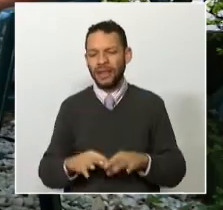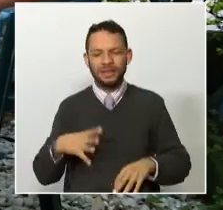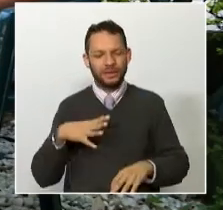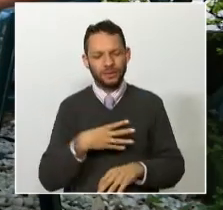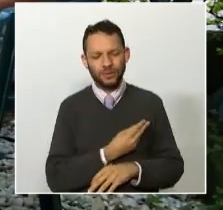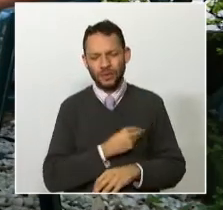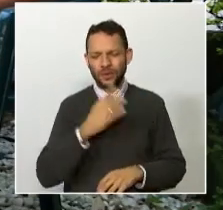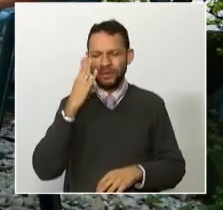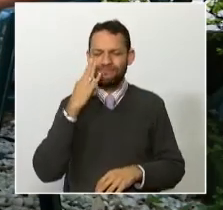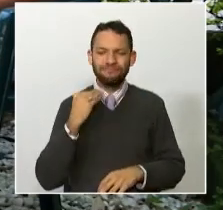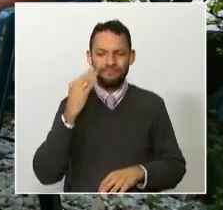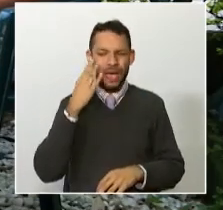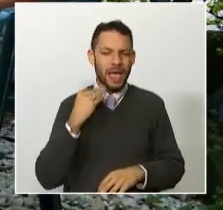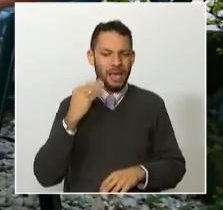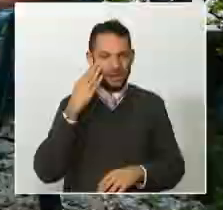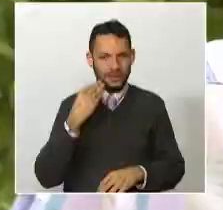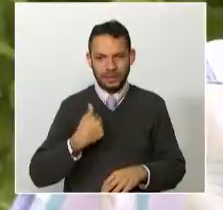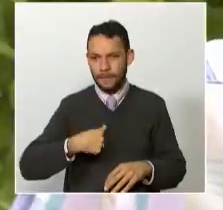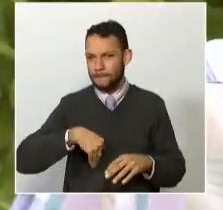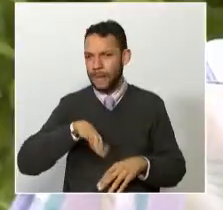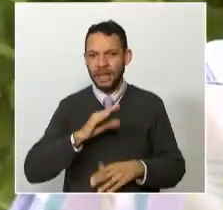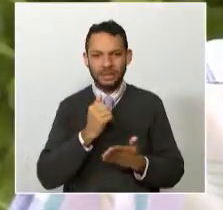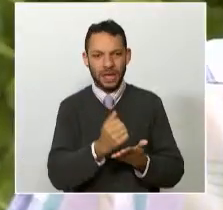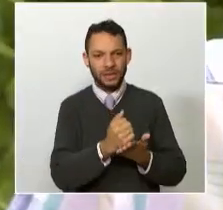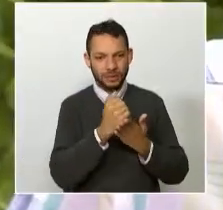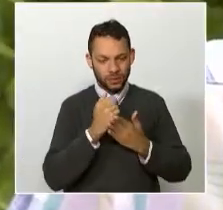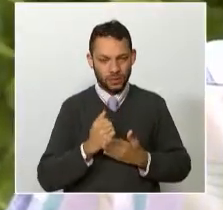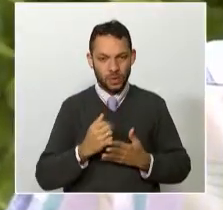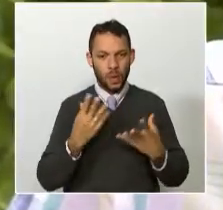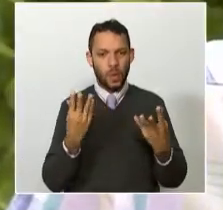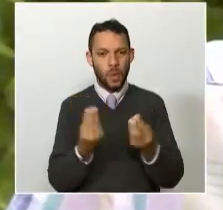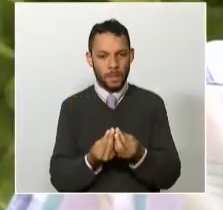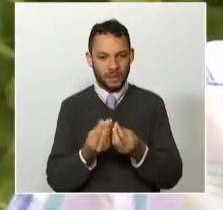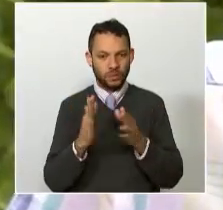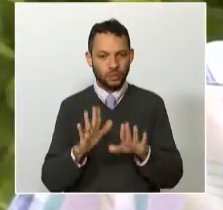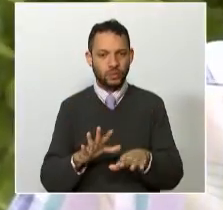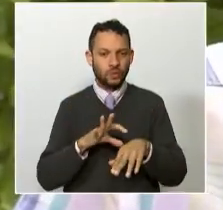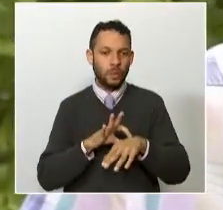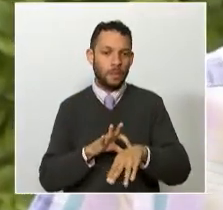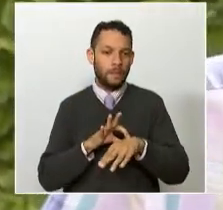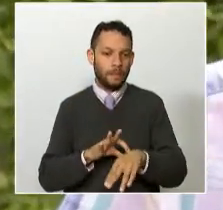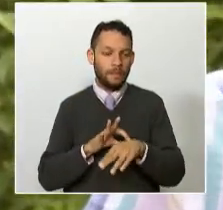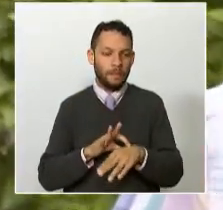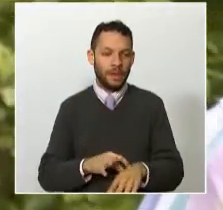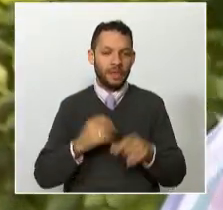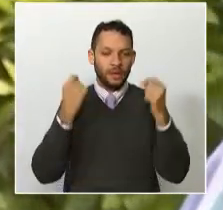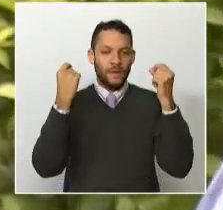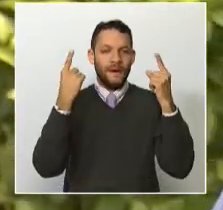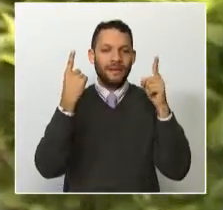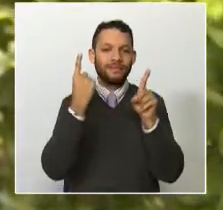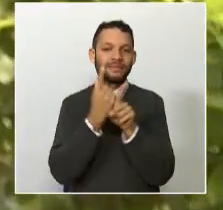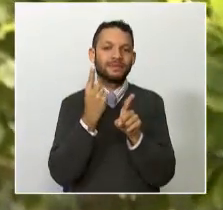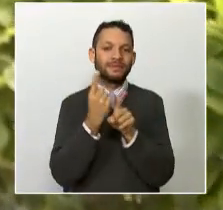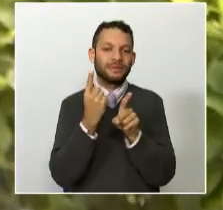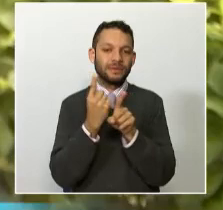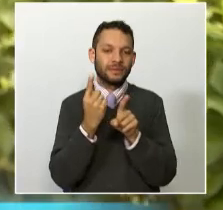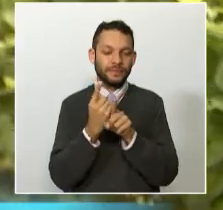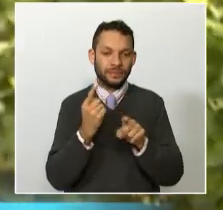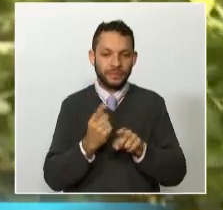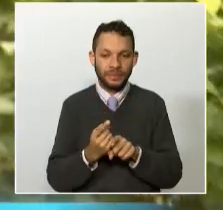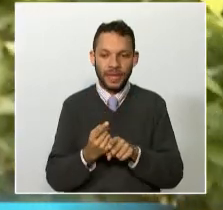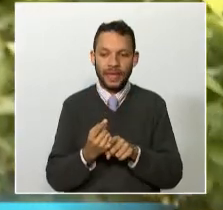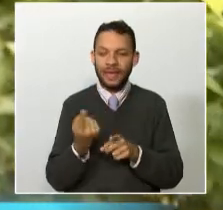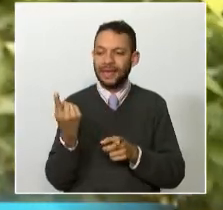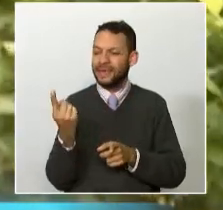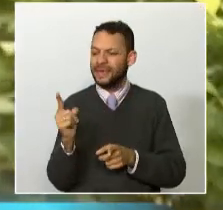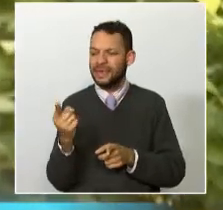que ha ido madurando y que mis compañeros médicos cada vez son más conscientes de que debe